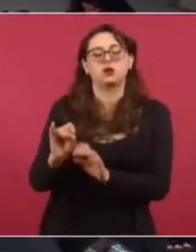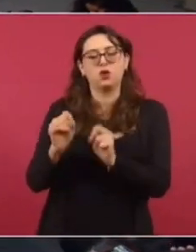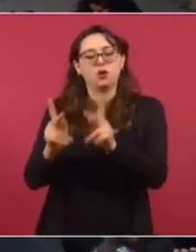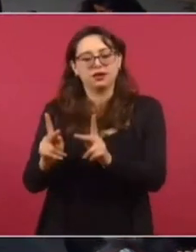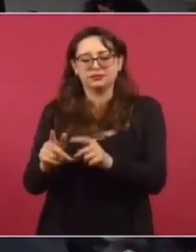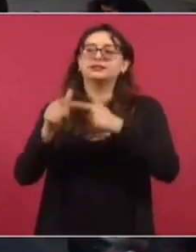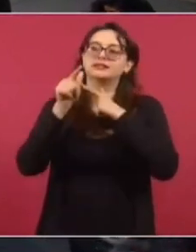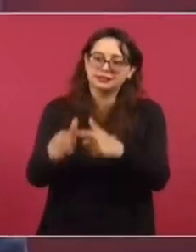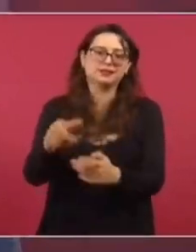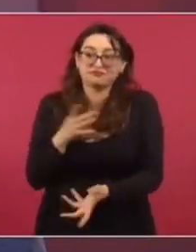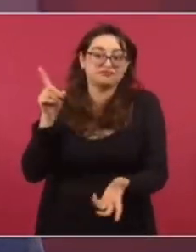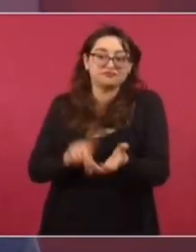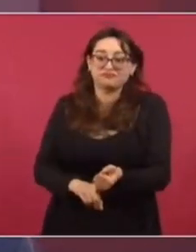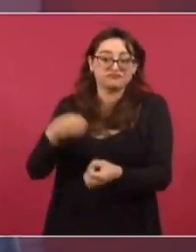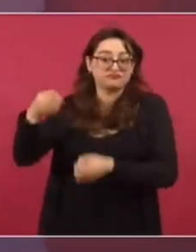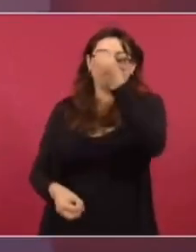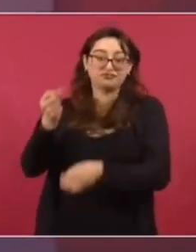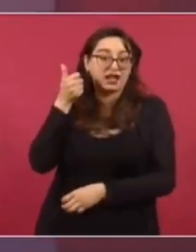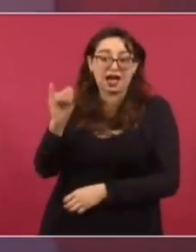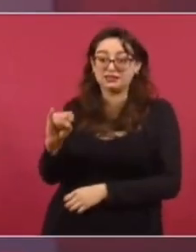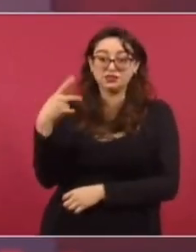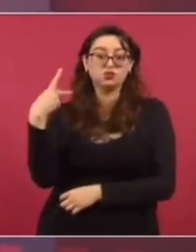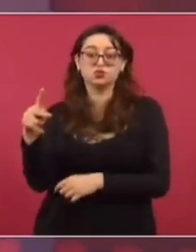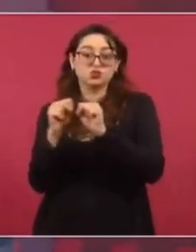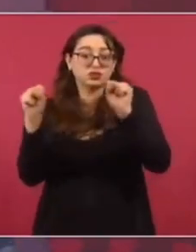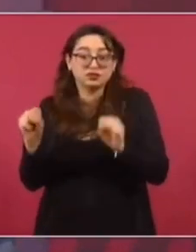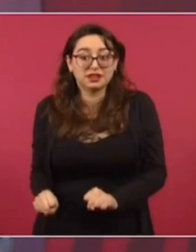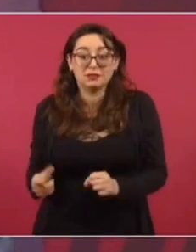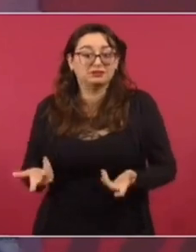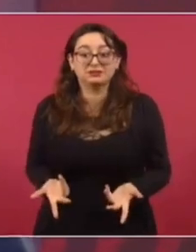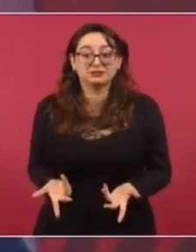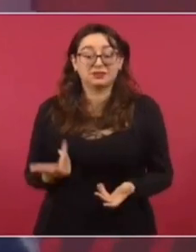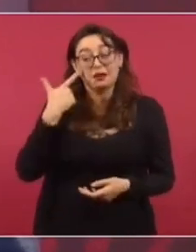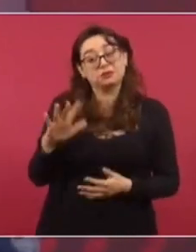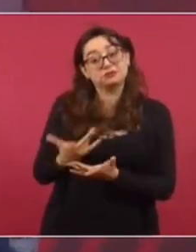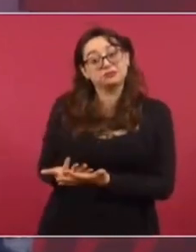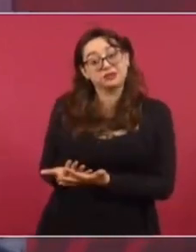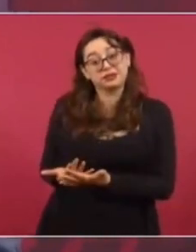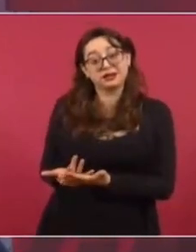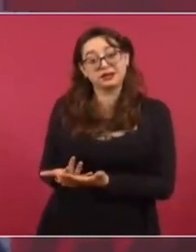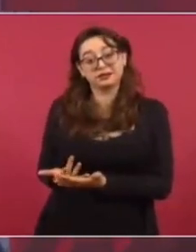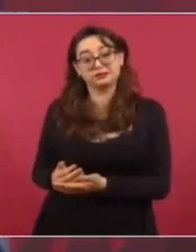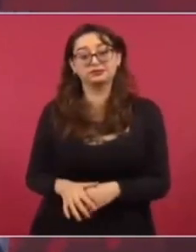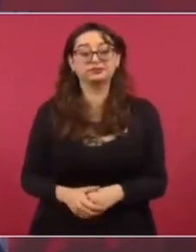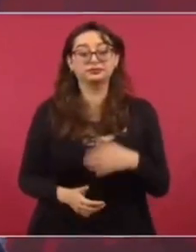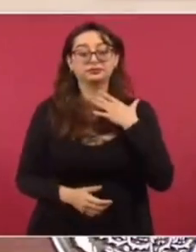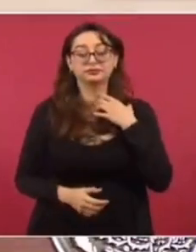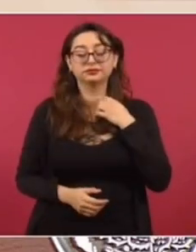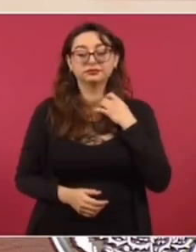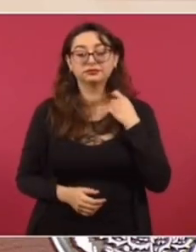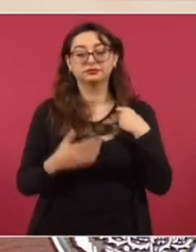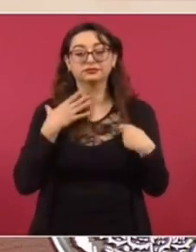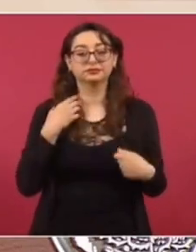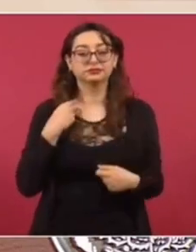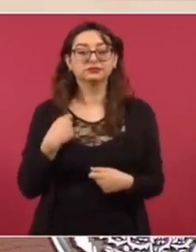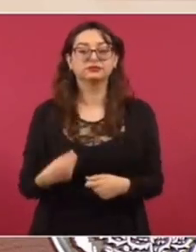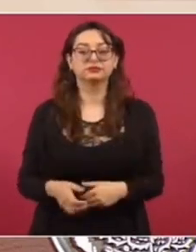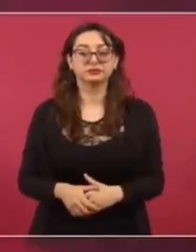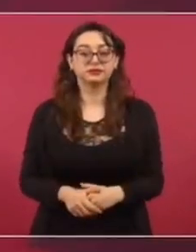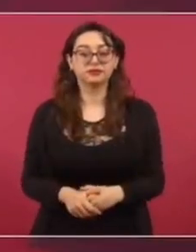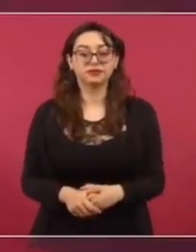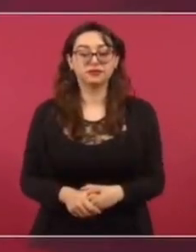y depende de los jueces Entonces vamos a esperar a ver que resuelven lo que nosotros estamos planteando con mucha Claridad